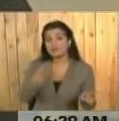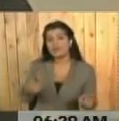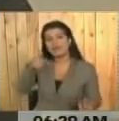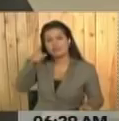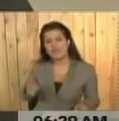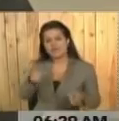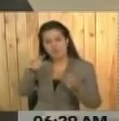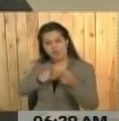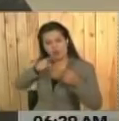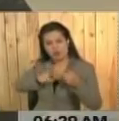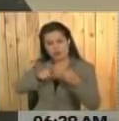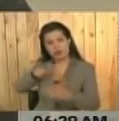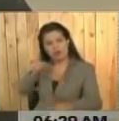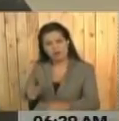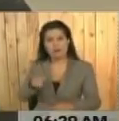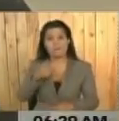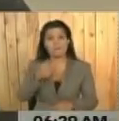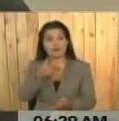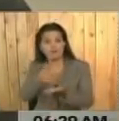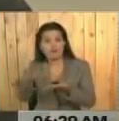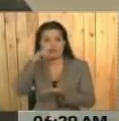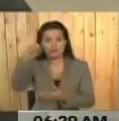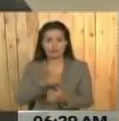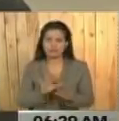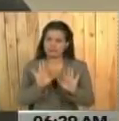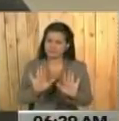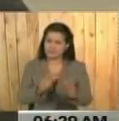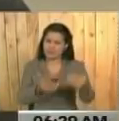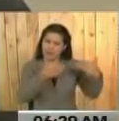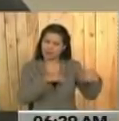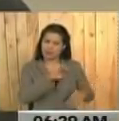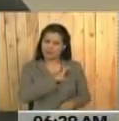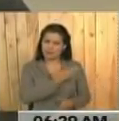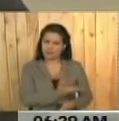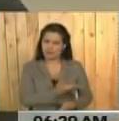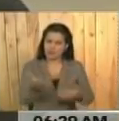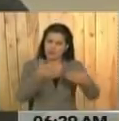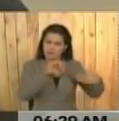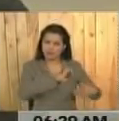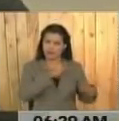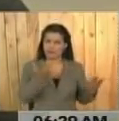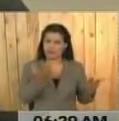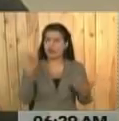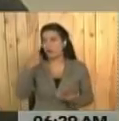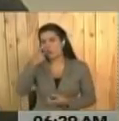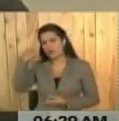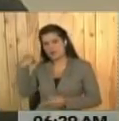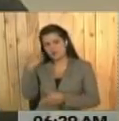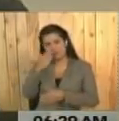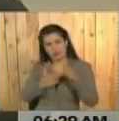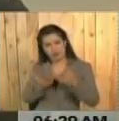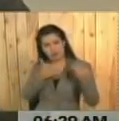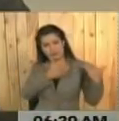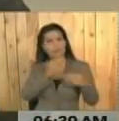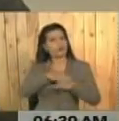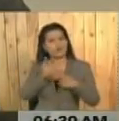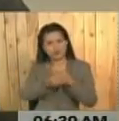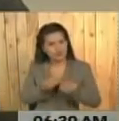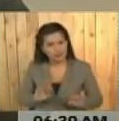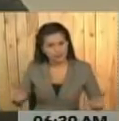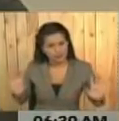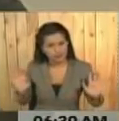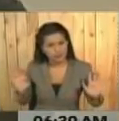hacer para salir de Nicolás maduro Pero por qué no lo hicieron en enero por qué no lo hicieron hace hace un año y medio Ahí es donde no dice que ellos yo siendo